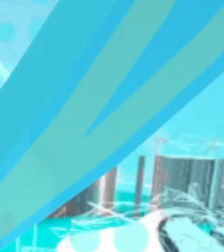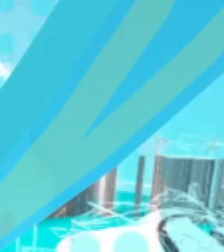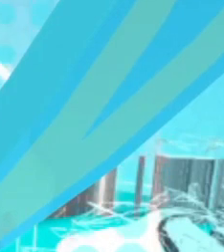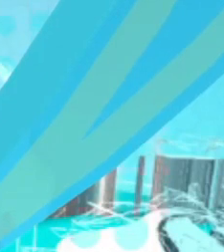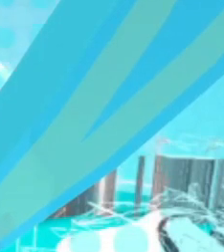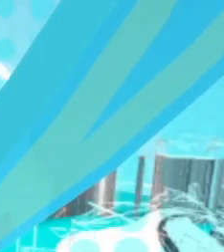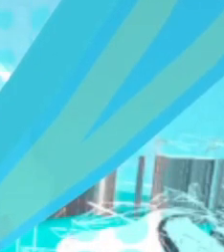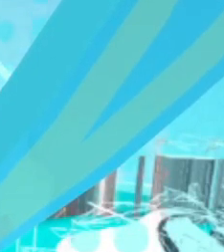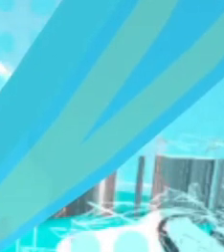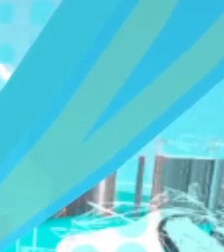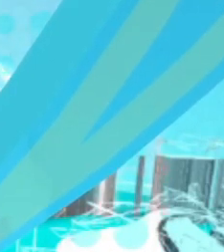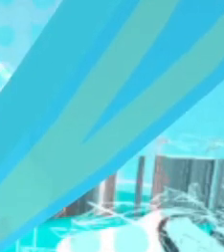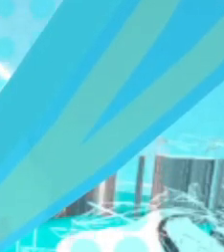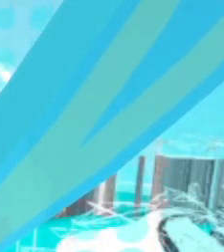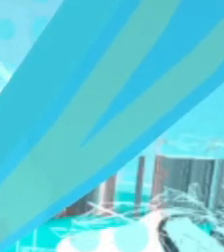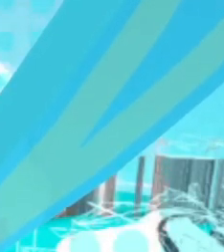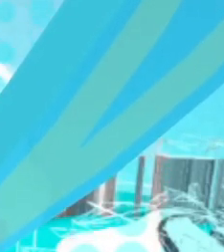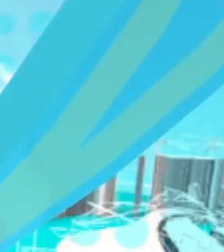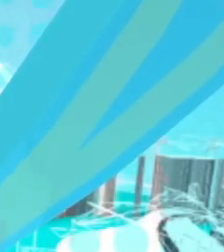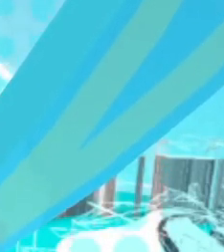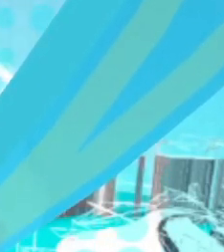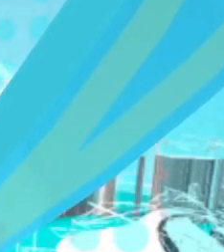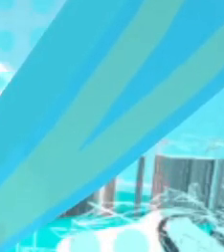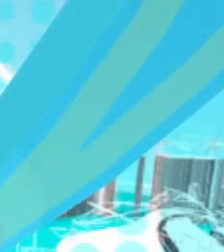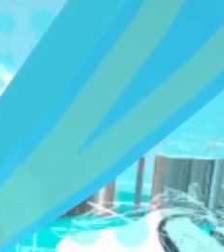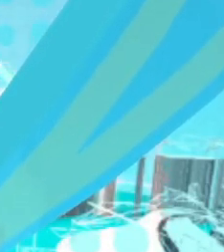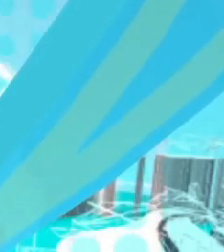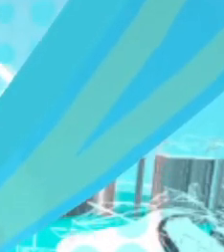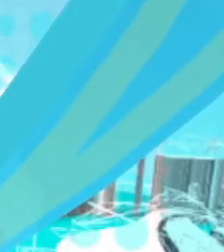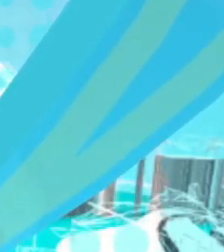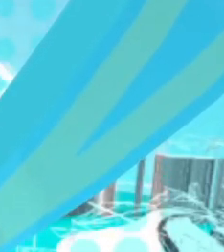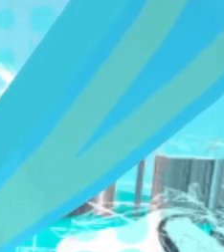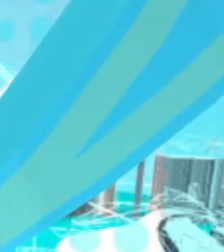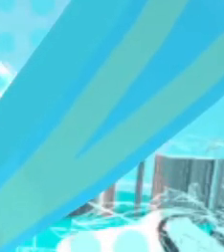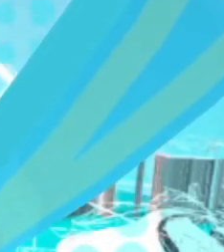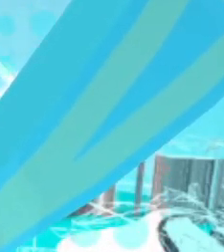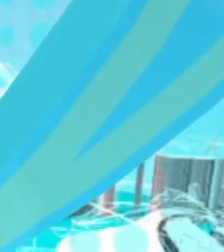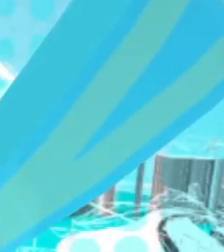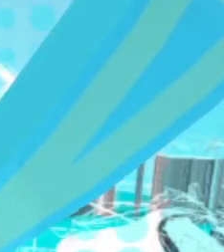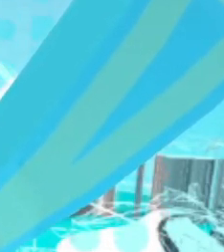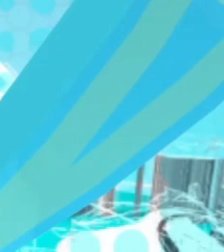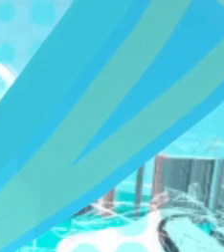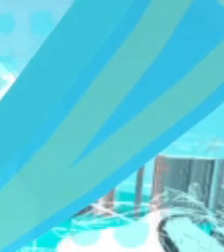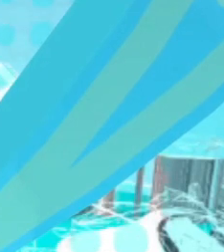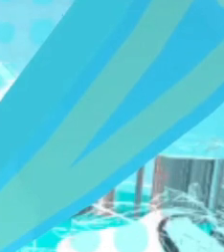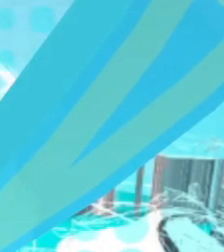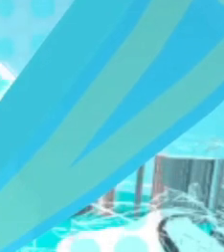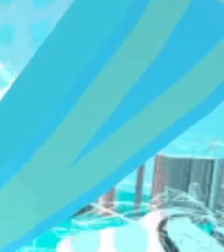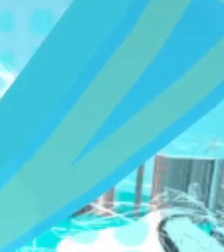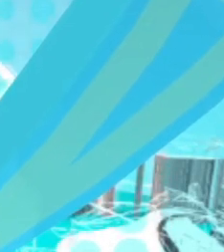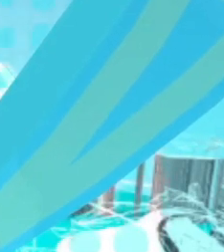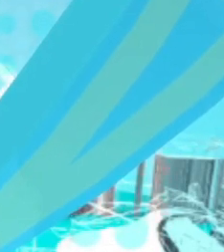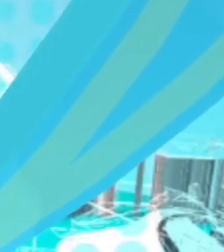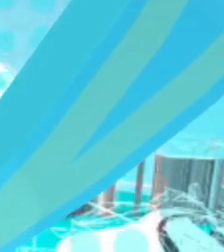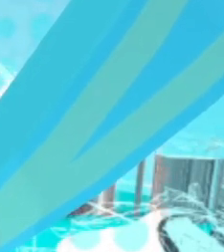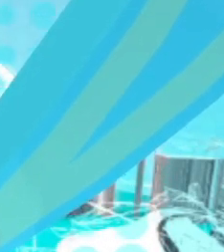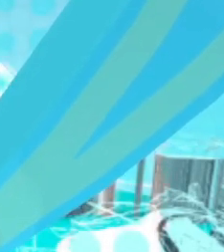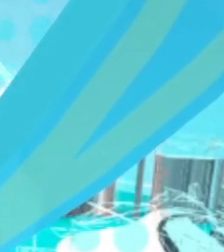colones con 81 céntimos, mientras que la venta está en 614 colones con 13 céntimos.